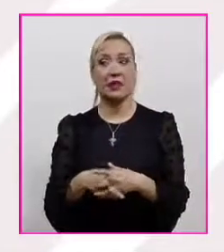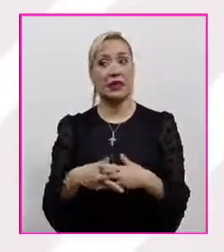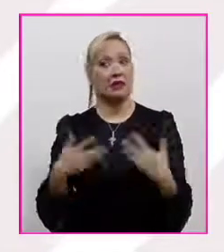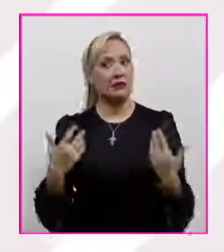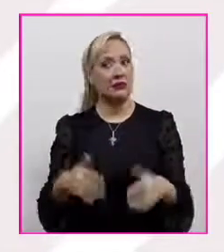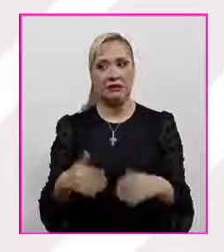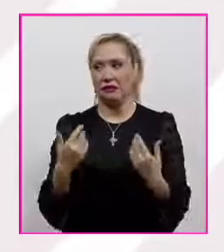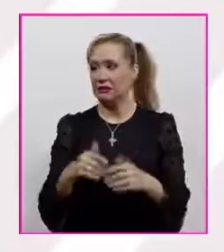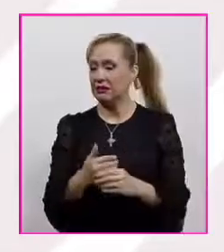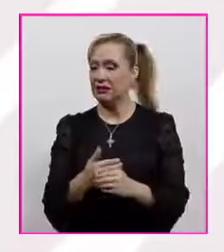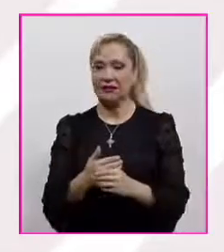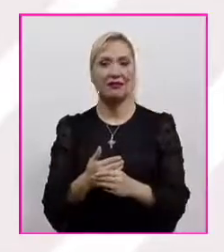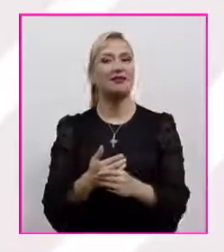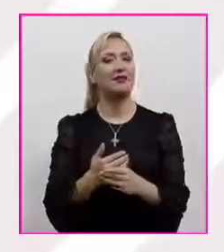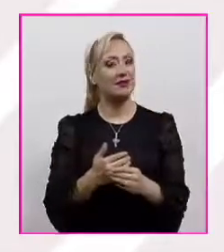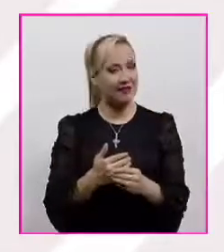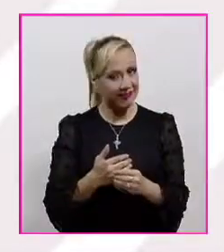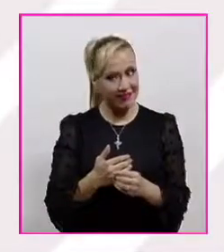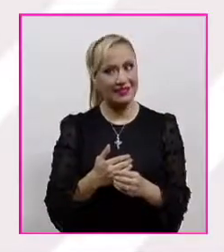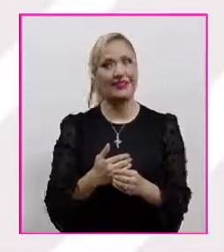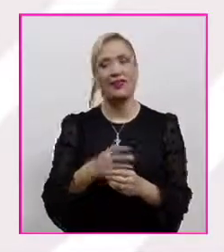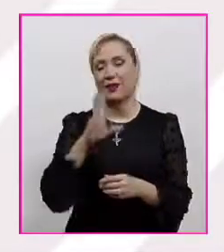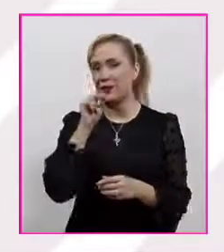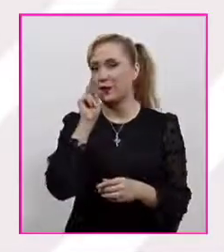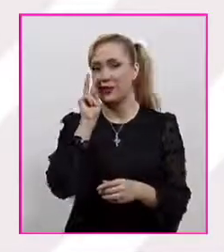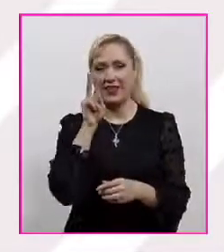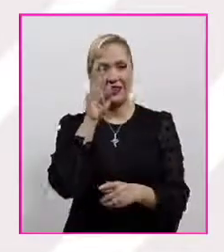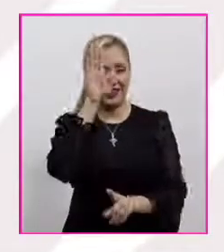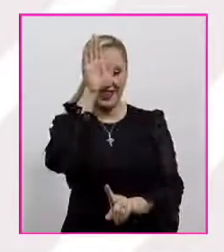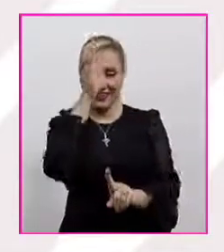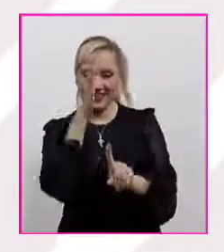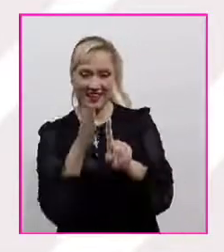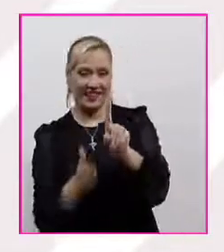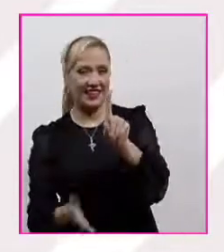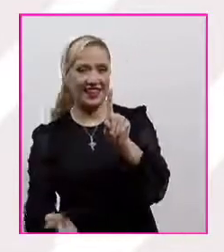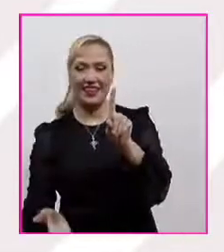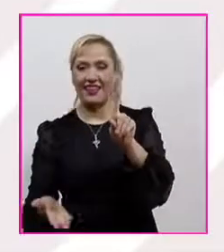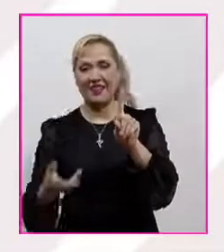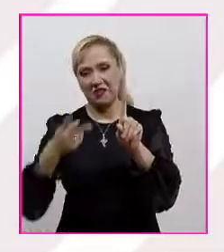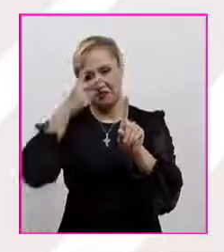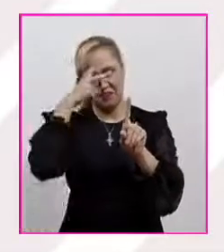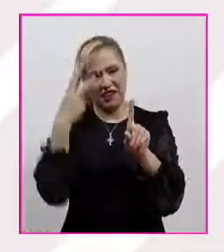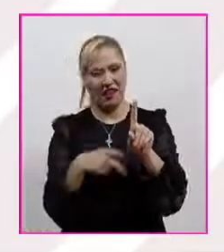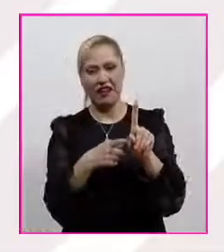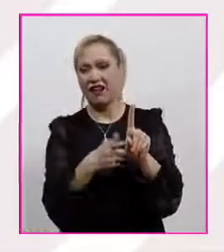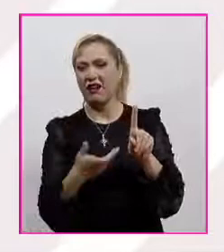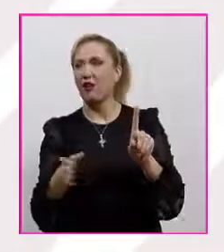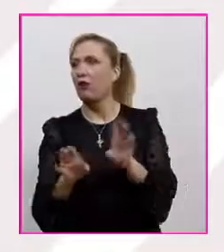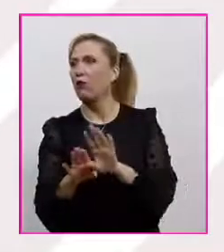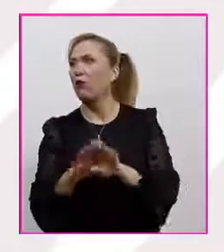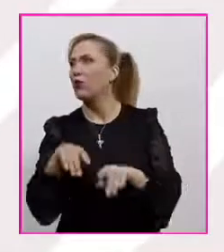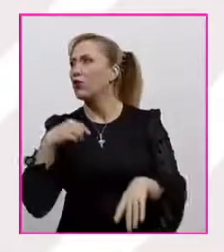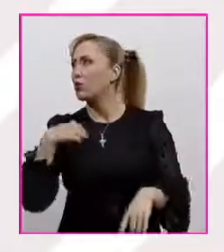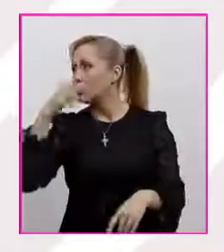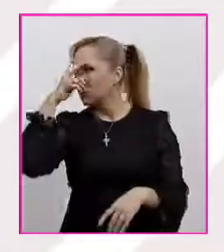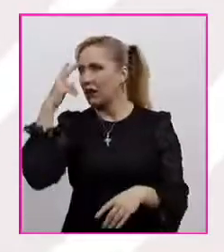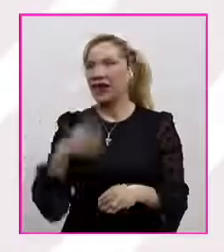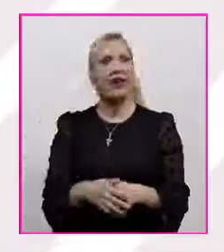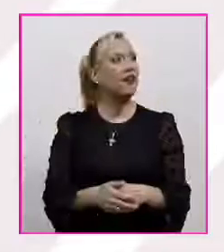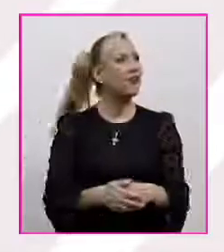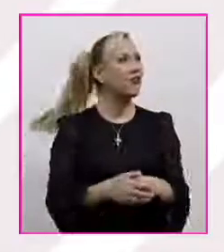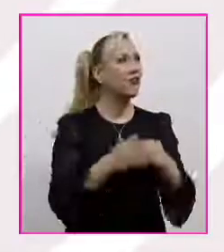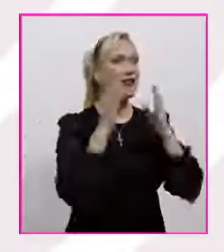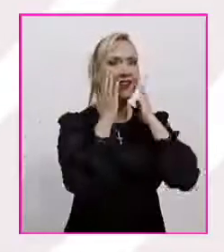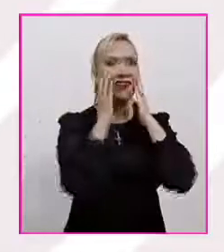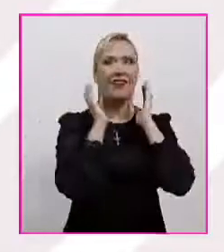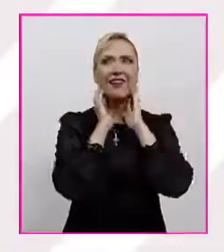Eso es importante, la nacionalidad no se ve, porque sí, claro, no se ve mexicana, ¿no? ¿Y cómo nos vemos los mexicanos? Digo,